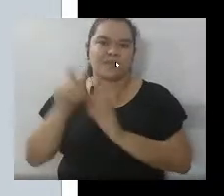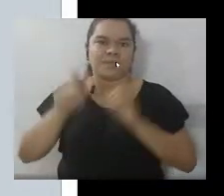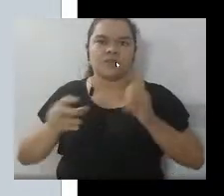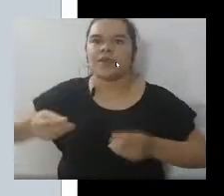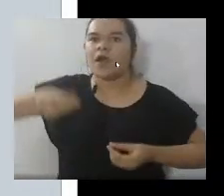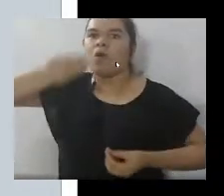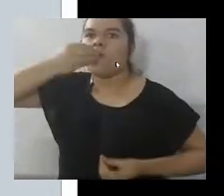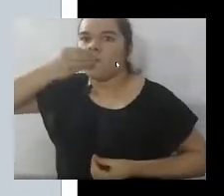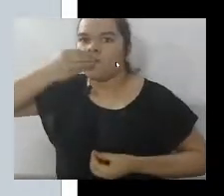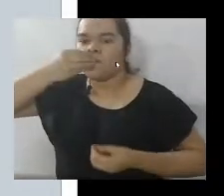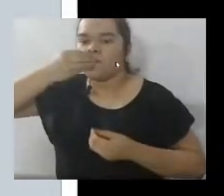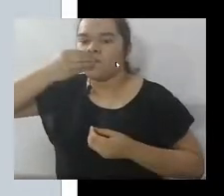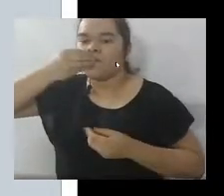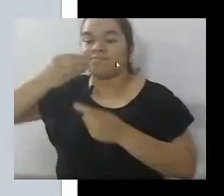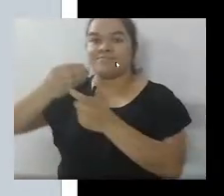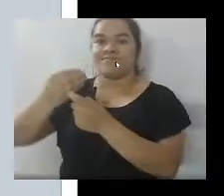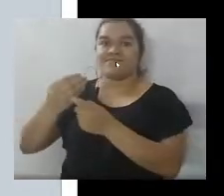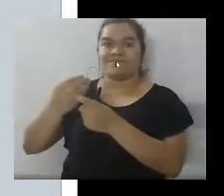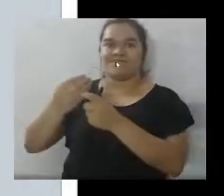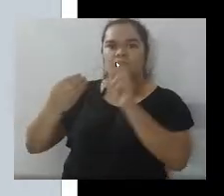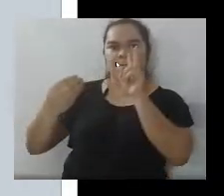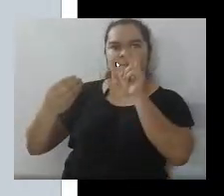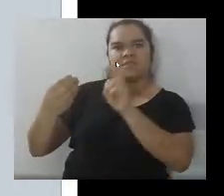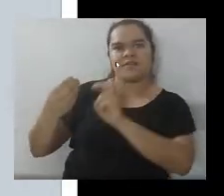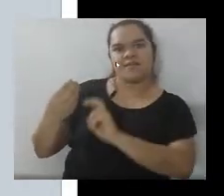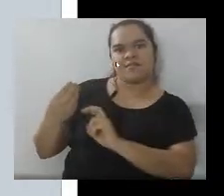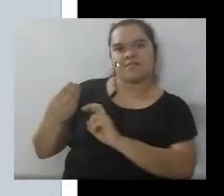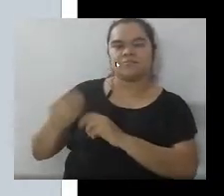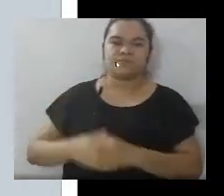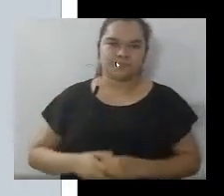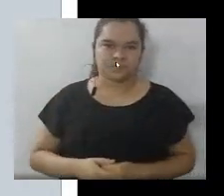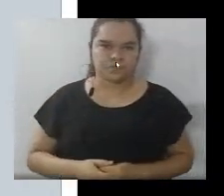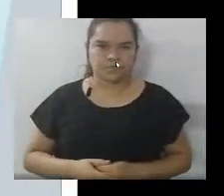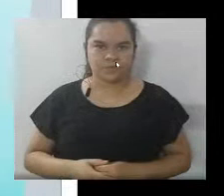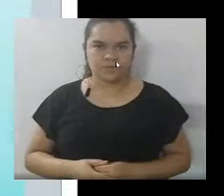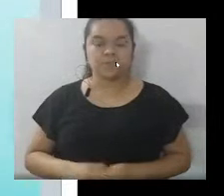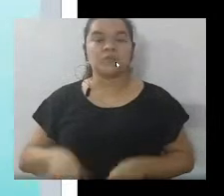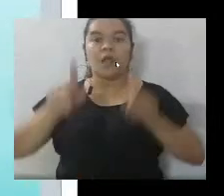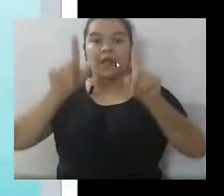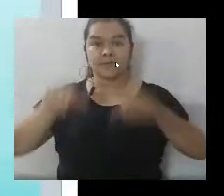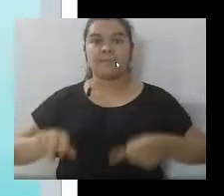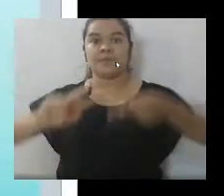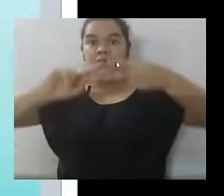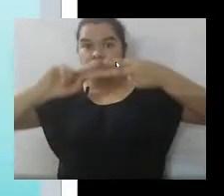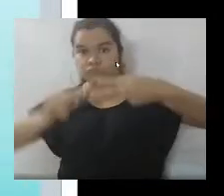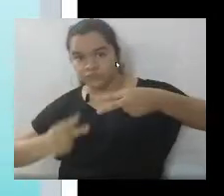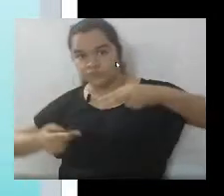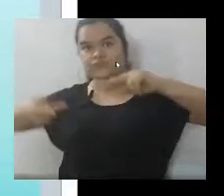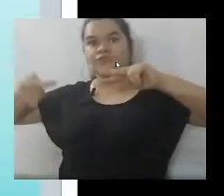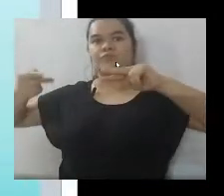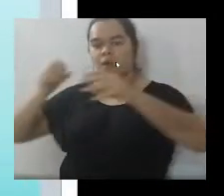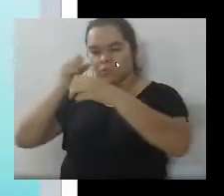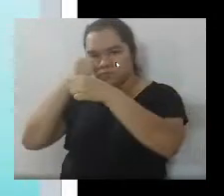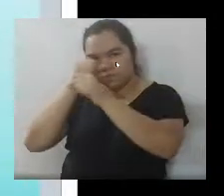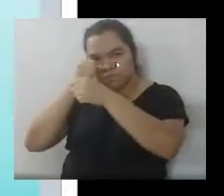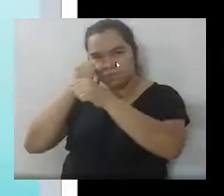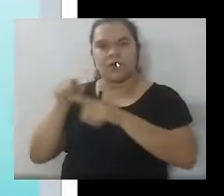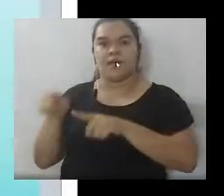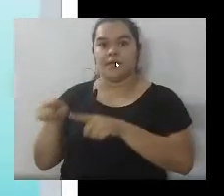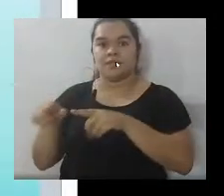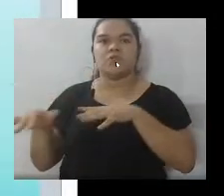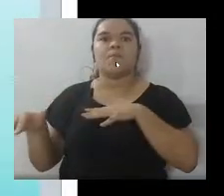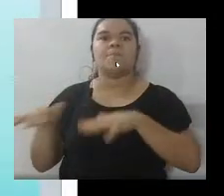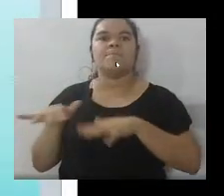seres humanos ingieren. Por otro lado, la genética y la biología molecular hoy en día es,